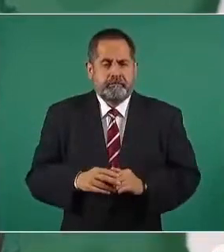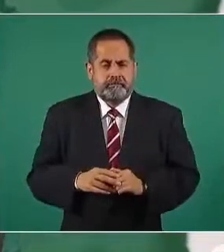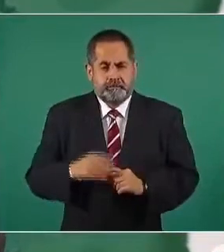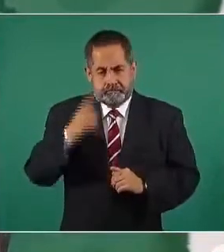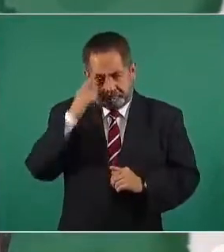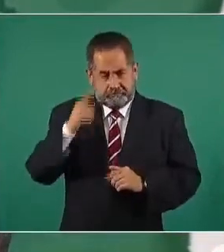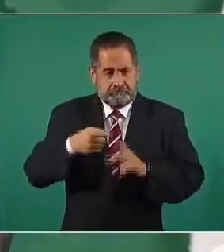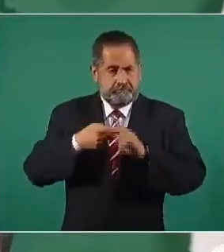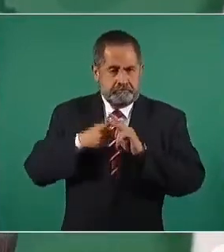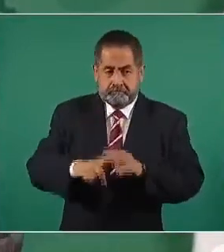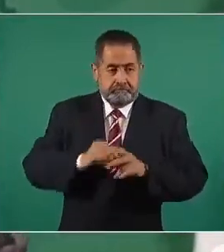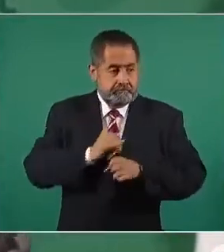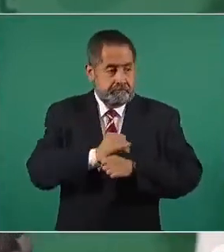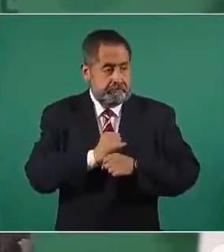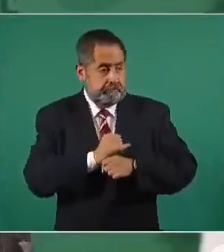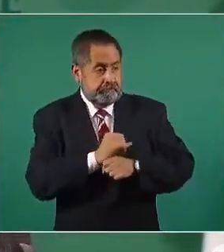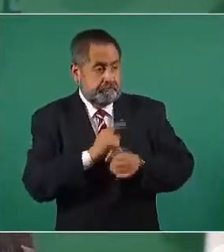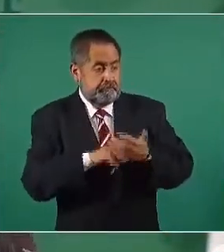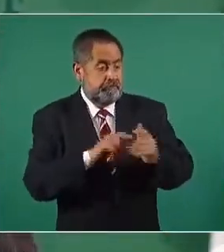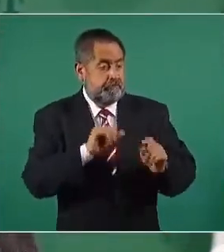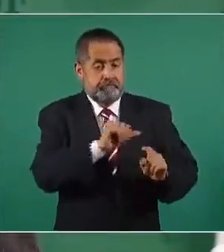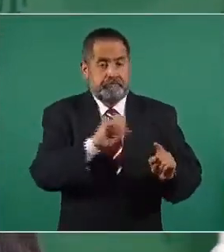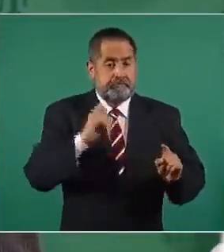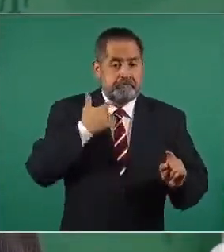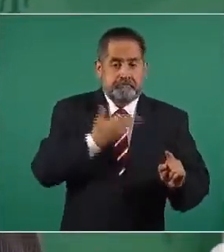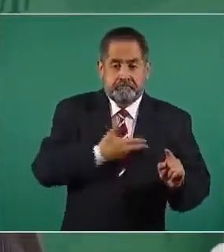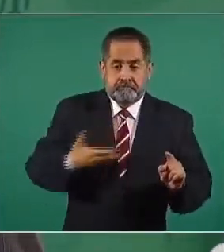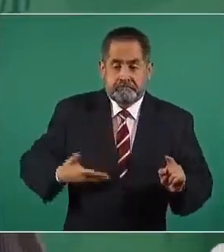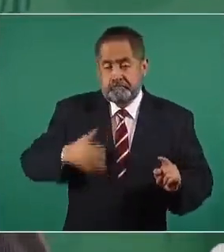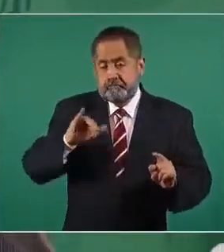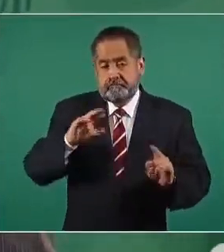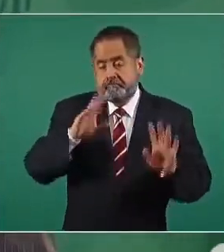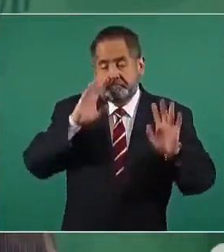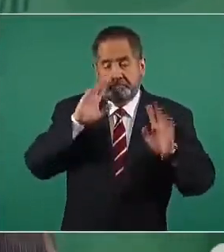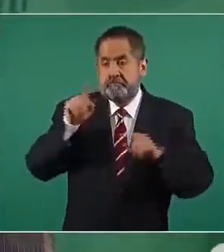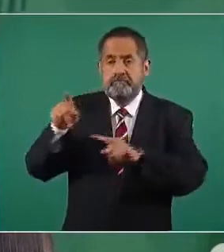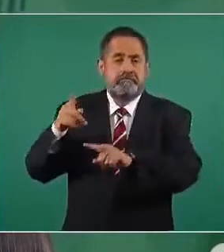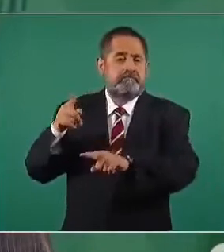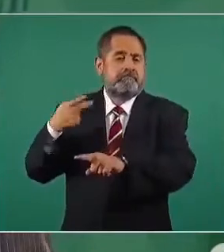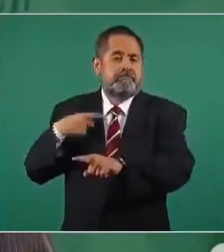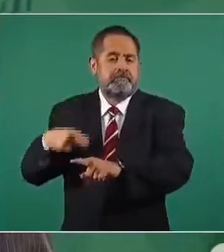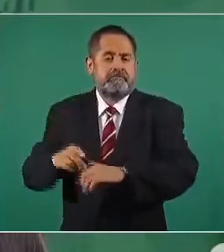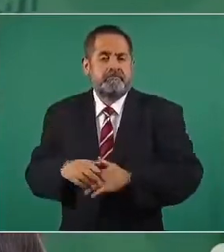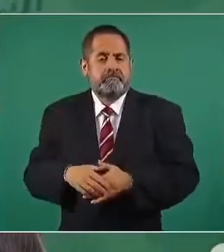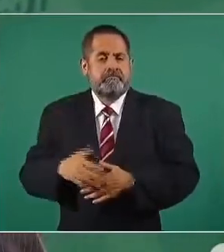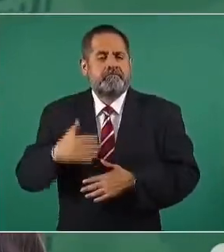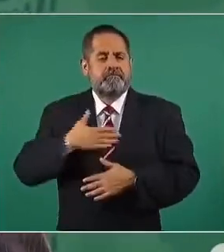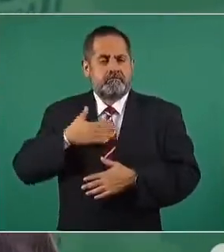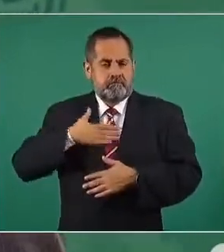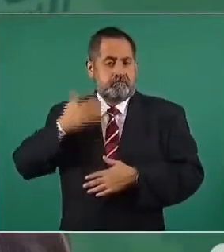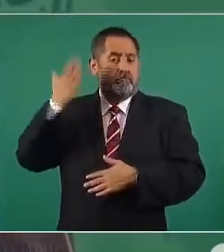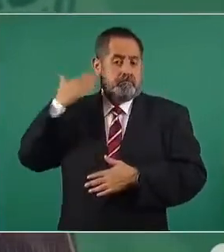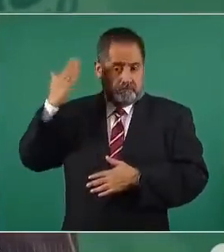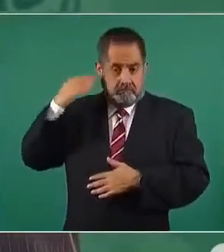abran las investigaciones en todo esto. Yo en su momento presenté